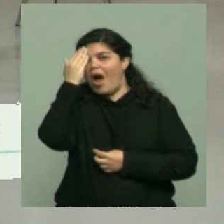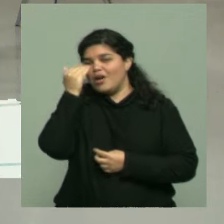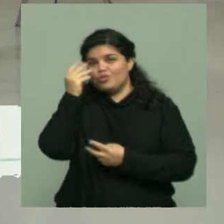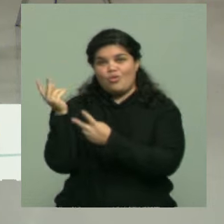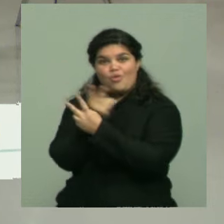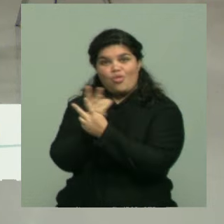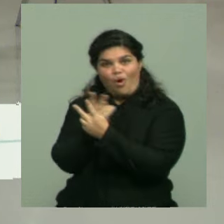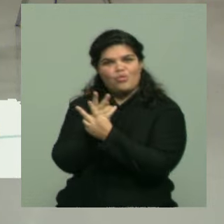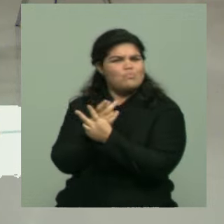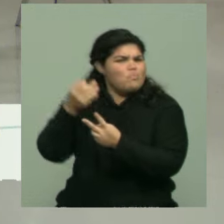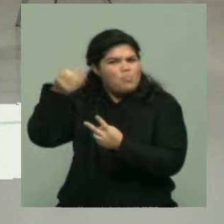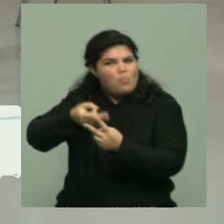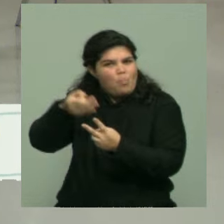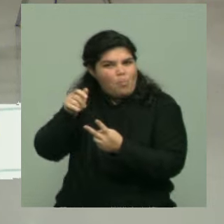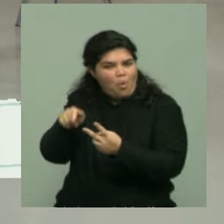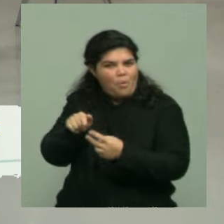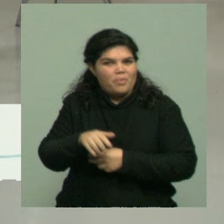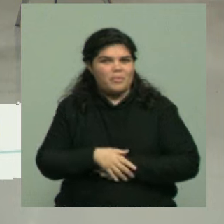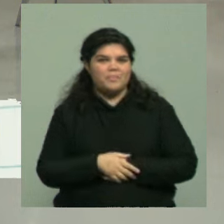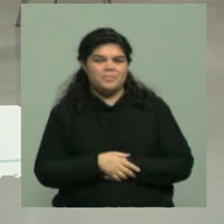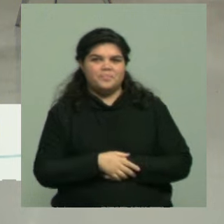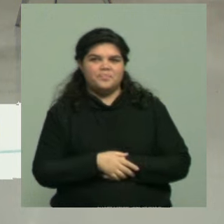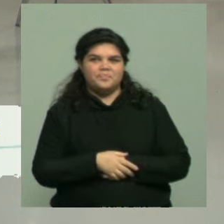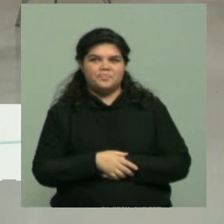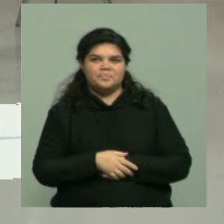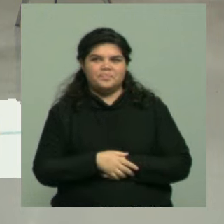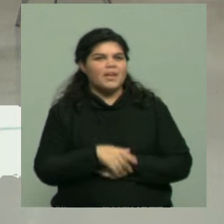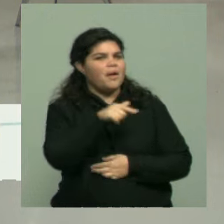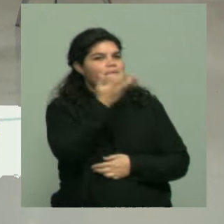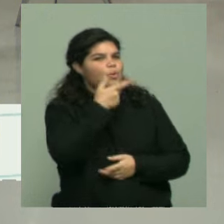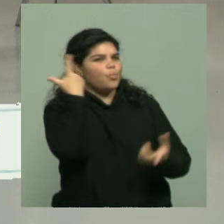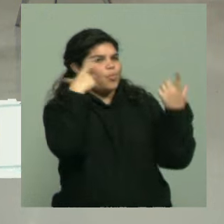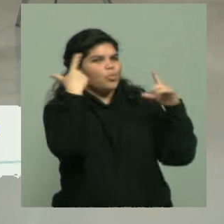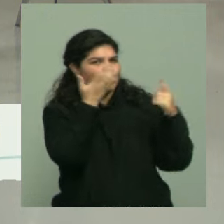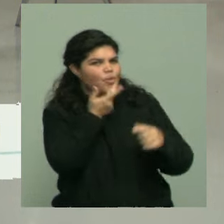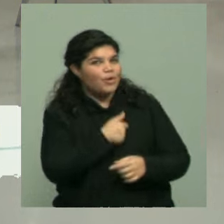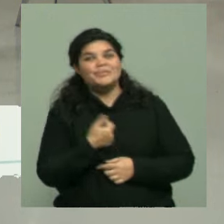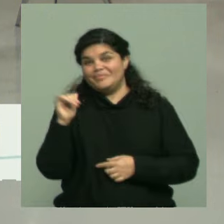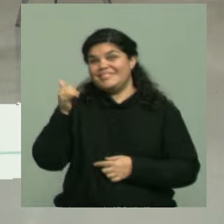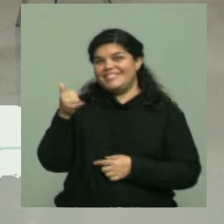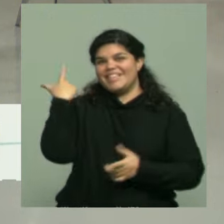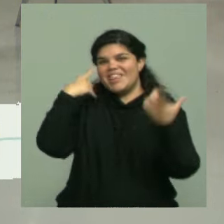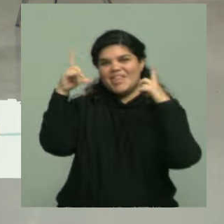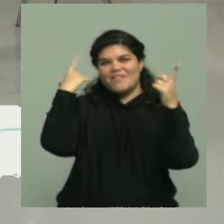Pehuen. Y bueno, y... ¿Lo disfrutaste, Abby? Sí, lo disfruté. ¿Te